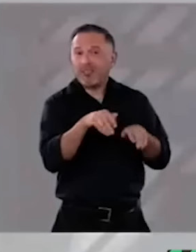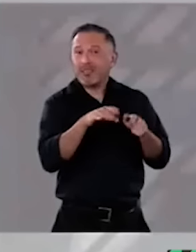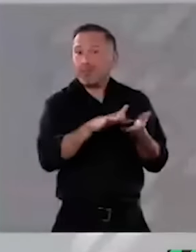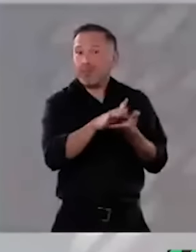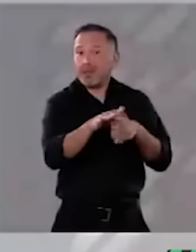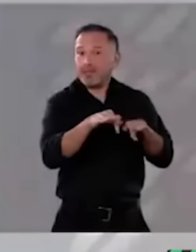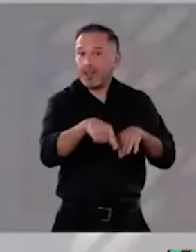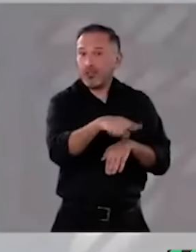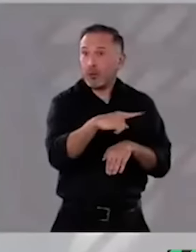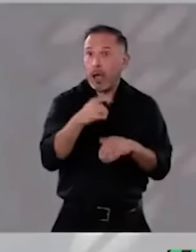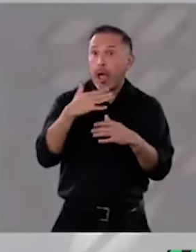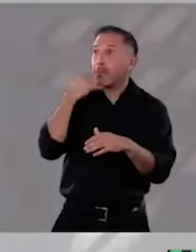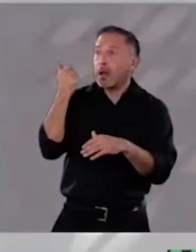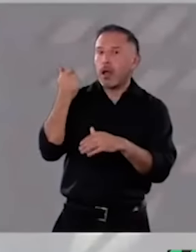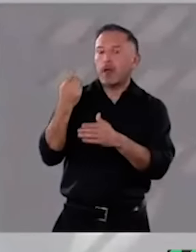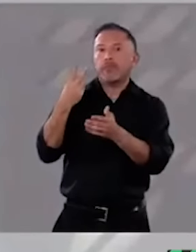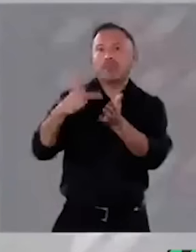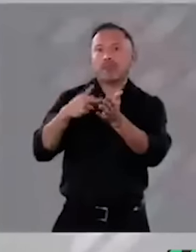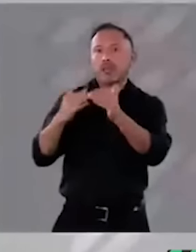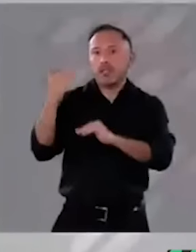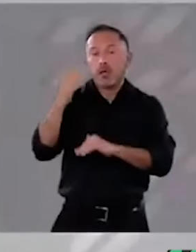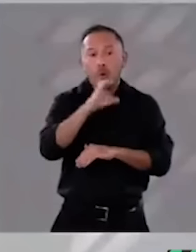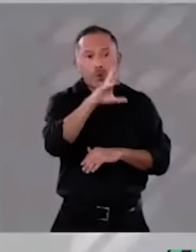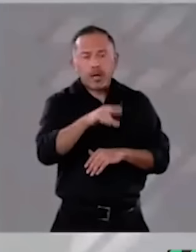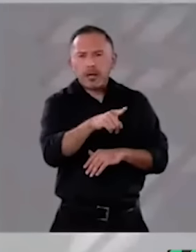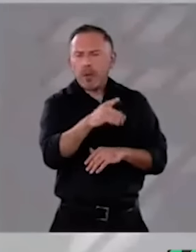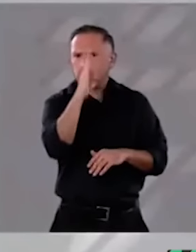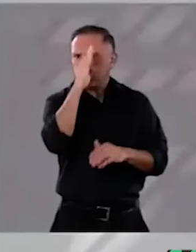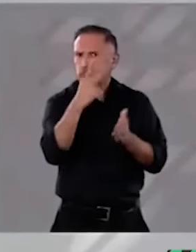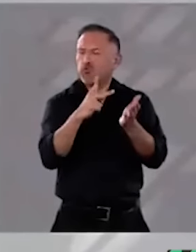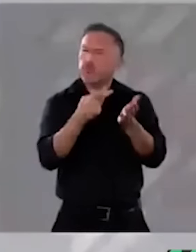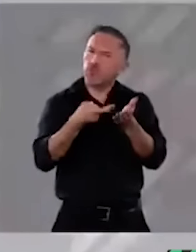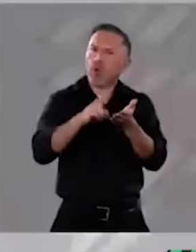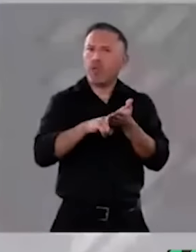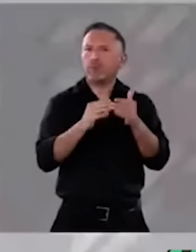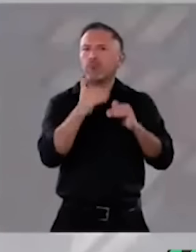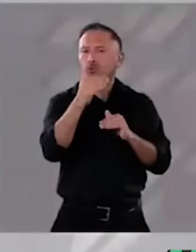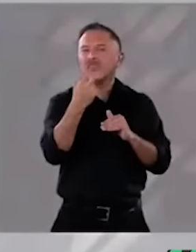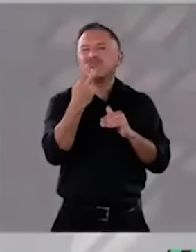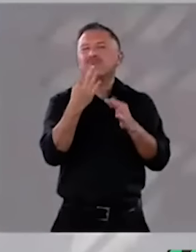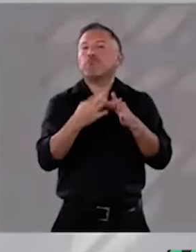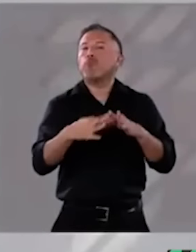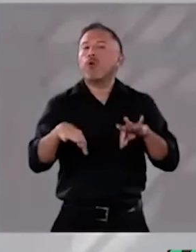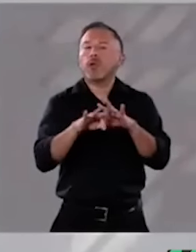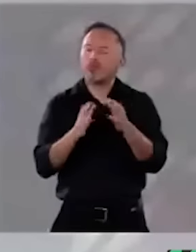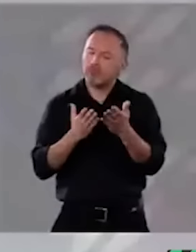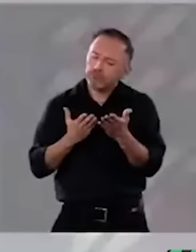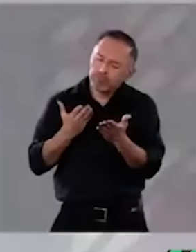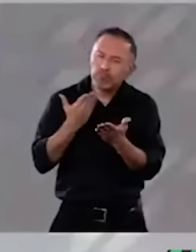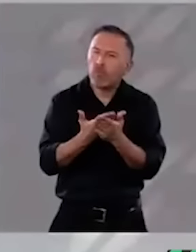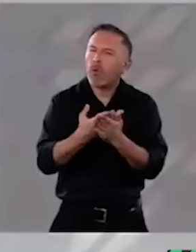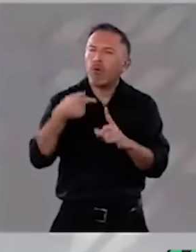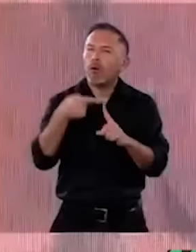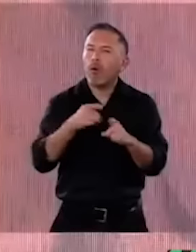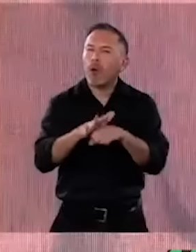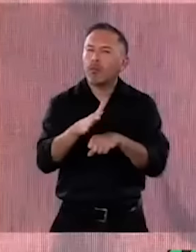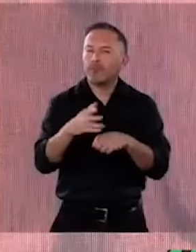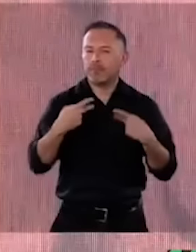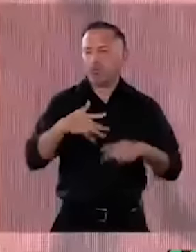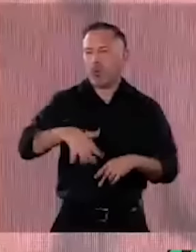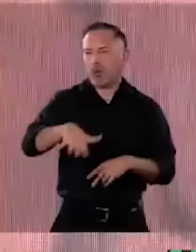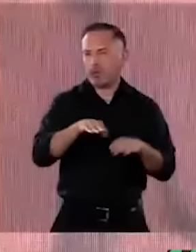triple. En Costa Rica es más del doble. Por eso necesitamos una política a favor de la igualdad. Muy bien. ¿Alguien levanta?